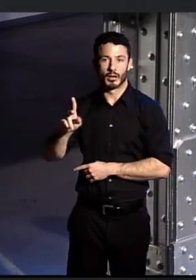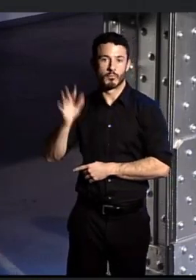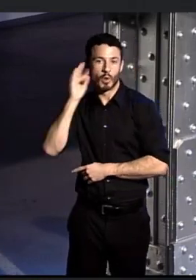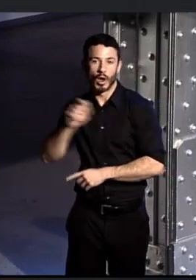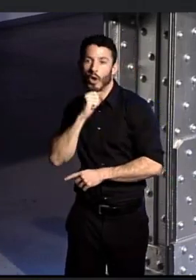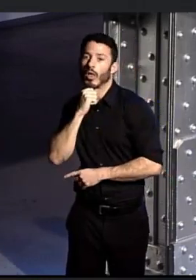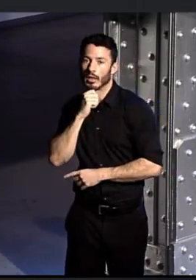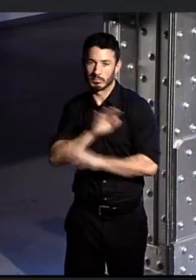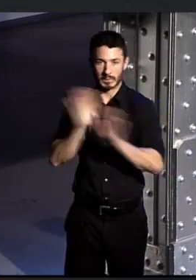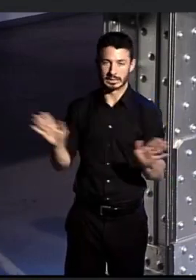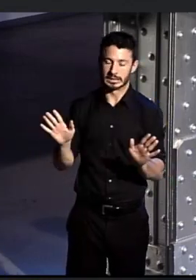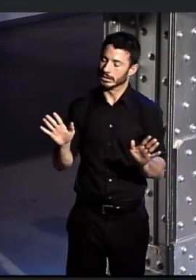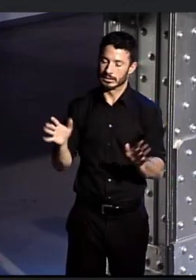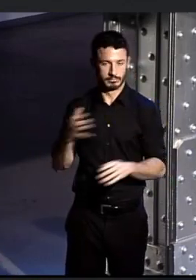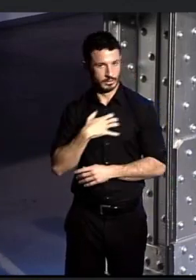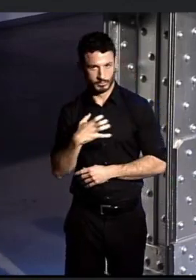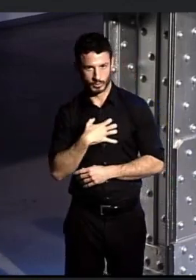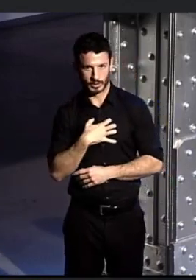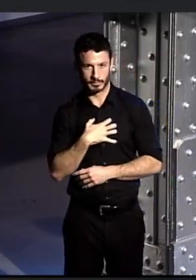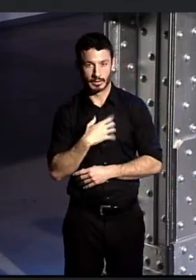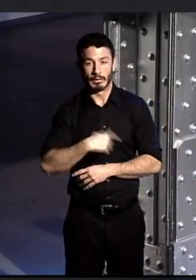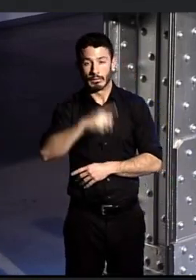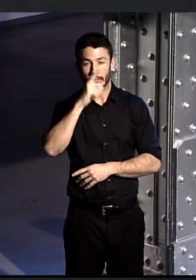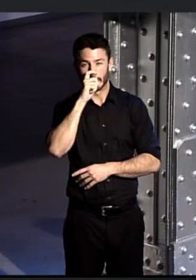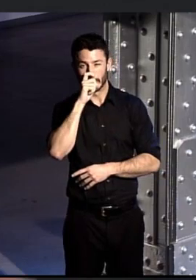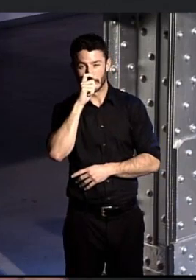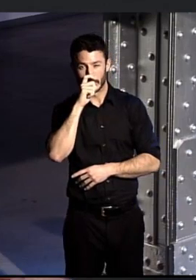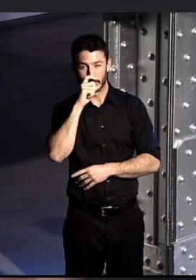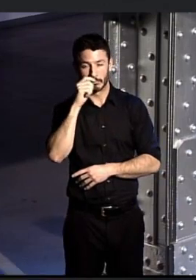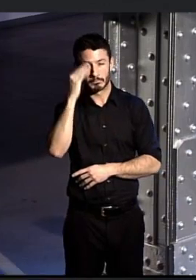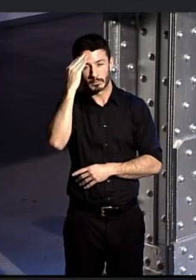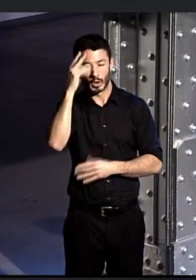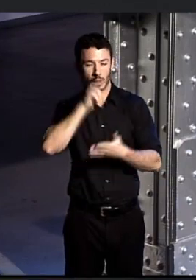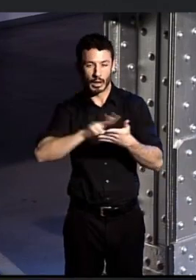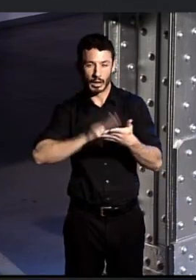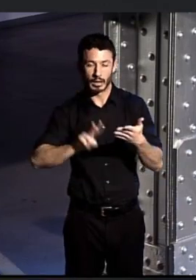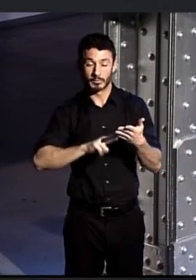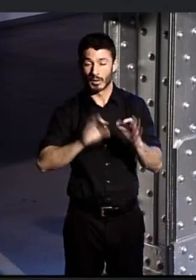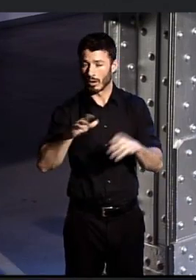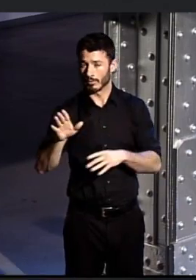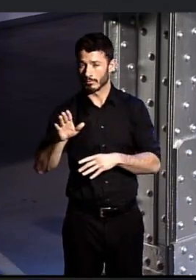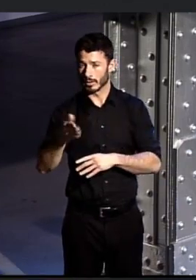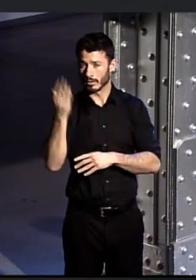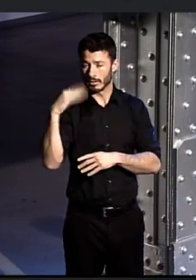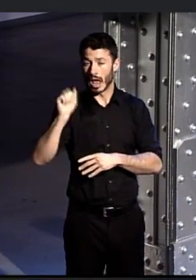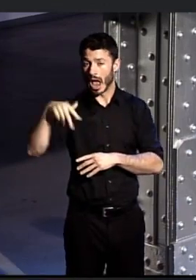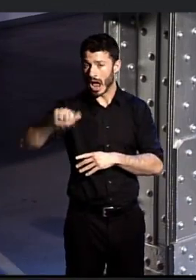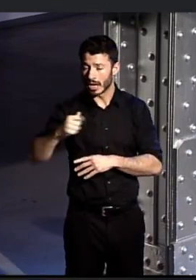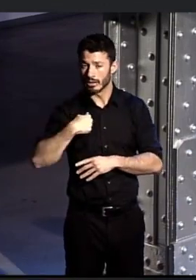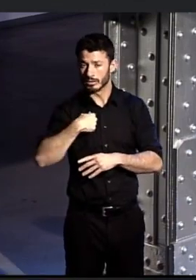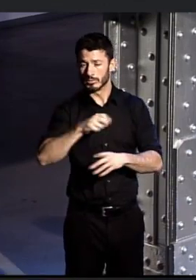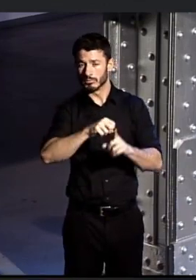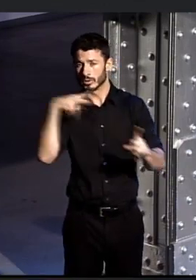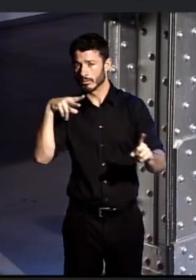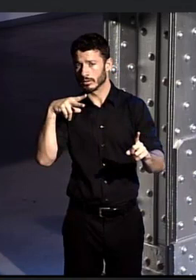tipo de discusión. Entonces, como lectora hice un poco de memoria lectora y me pasó un poco lo que Ana contó al principio, que tenía yo una visión,